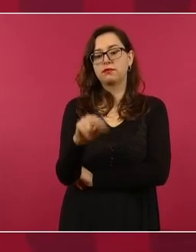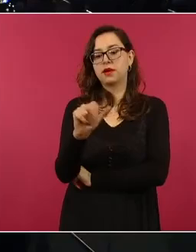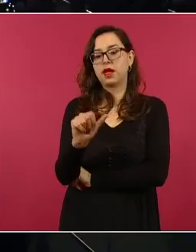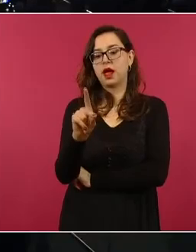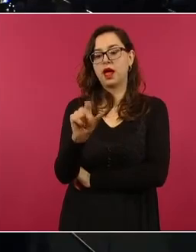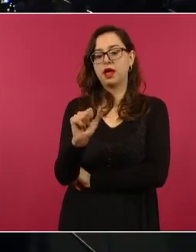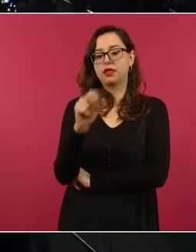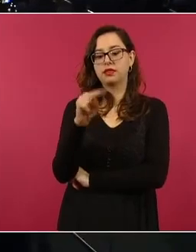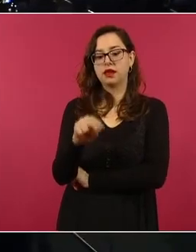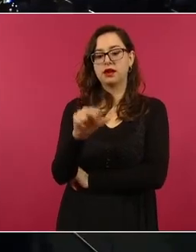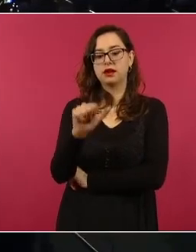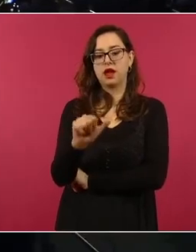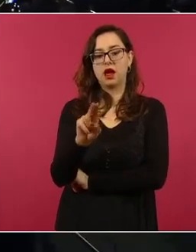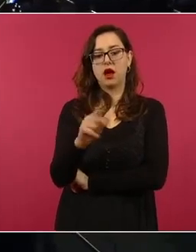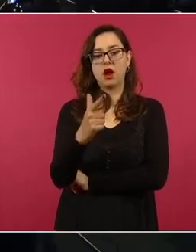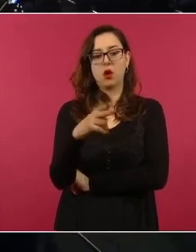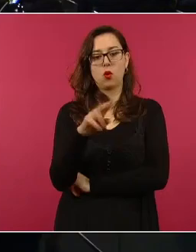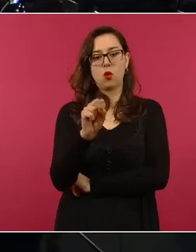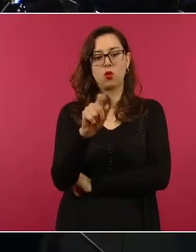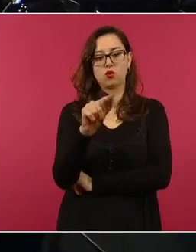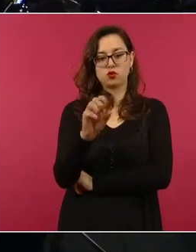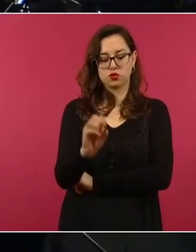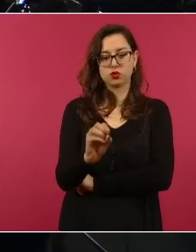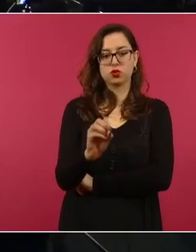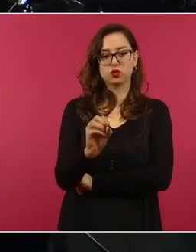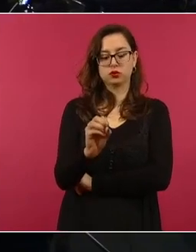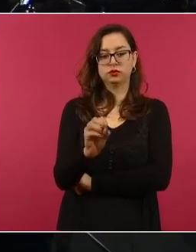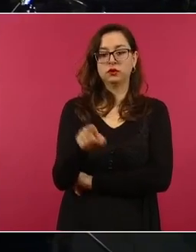Hernández, que nos va a presentar